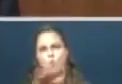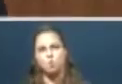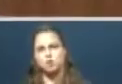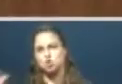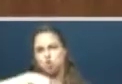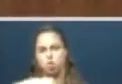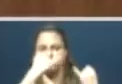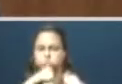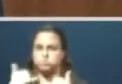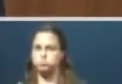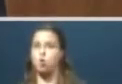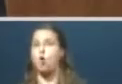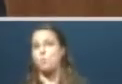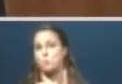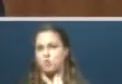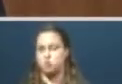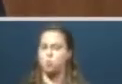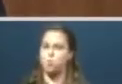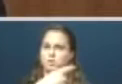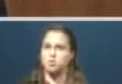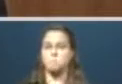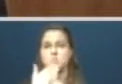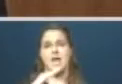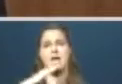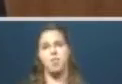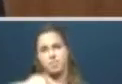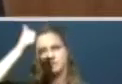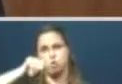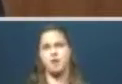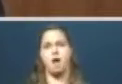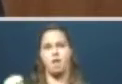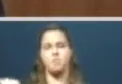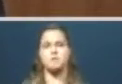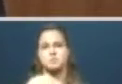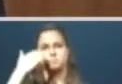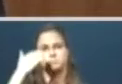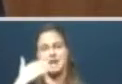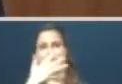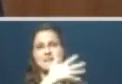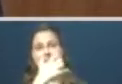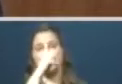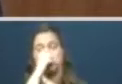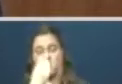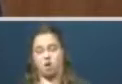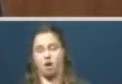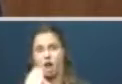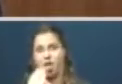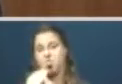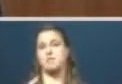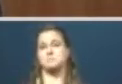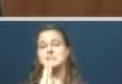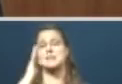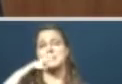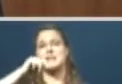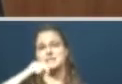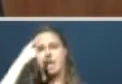que están en marcha un proyecto las edades del hombre' en aranda de duero la conmemoración de los 500 años del nacimiento de teresa de ávila el